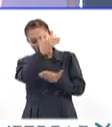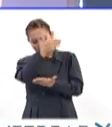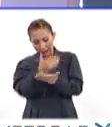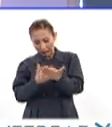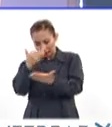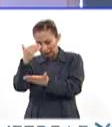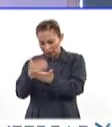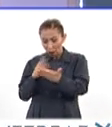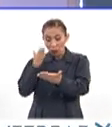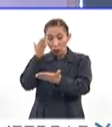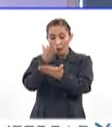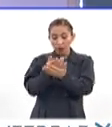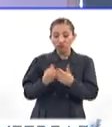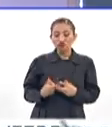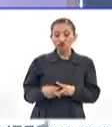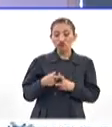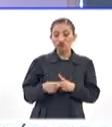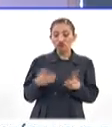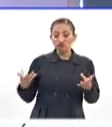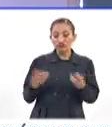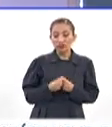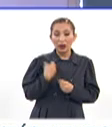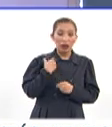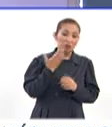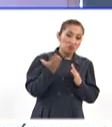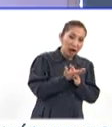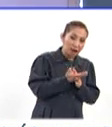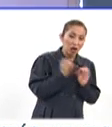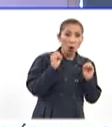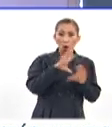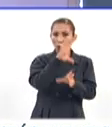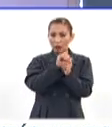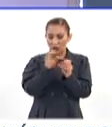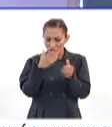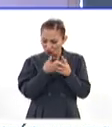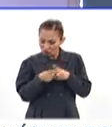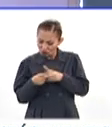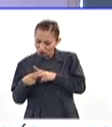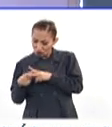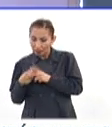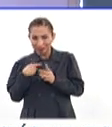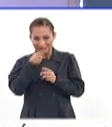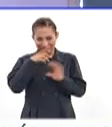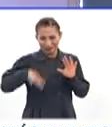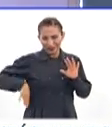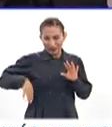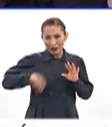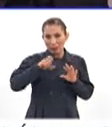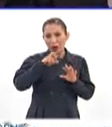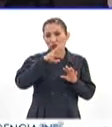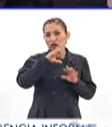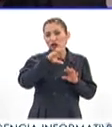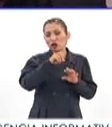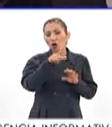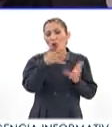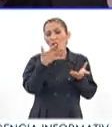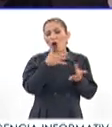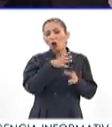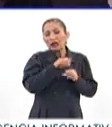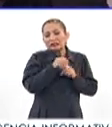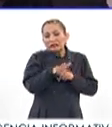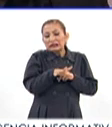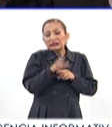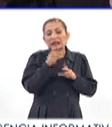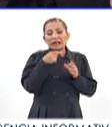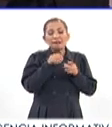en el momento que van a un recuento, ya sea parcial o total, porque definitivamente lo que decía Mauricio hace rato tiene una implicación